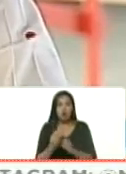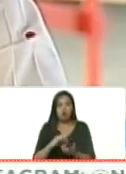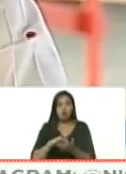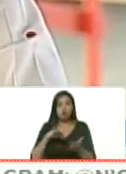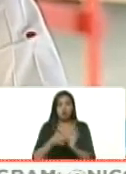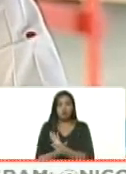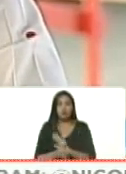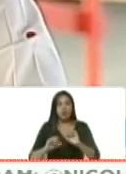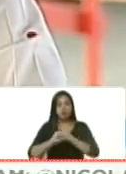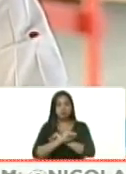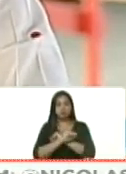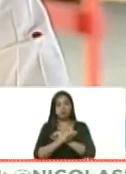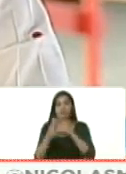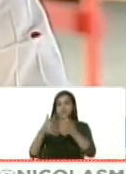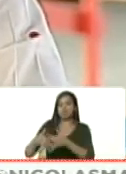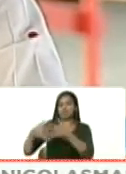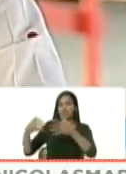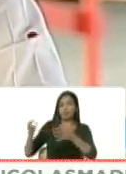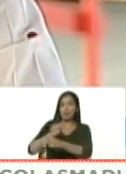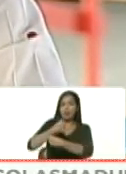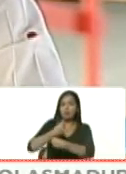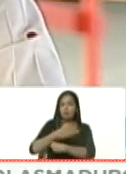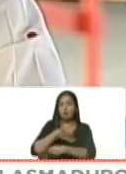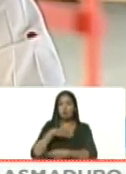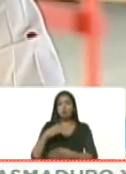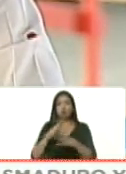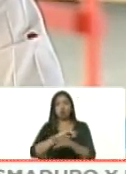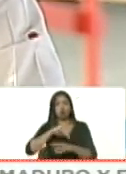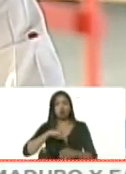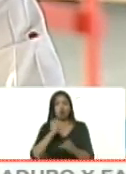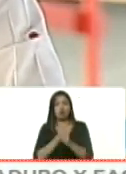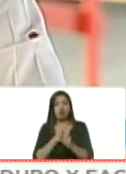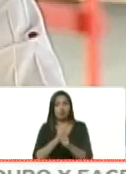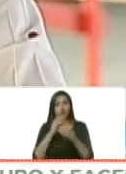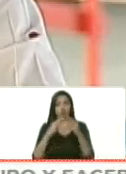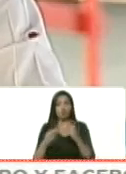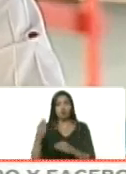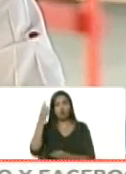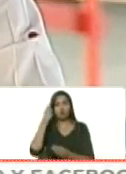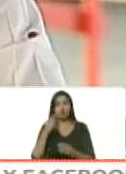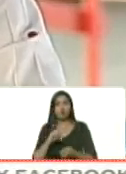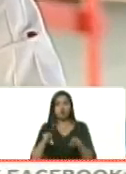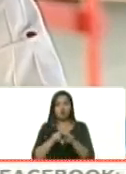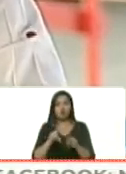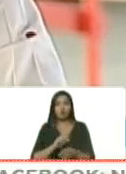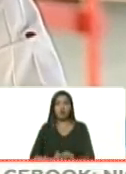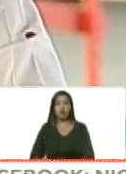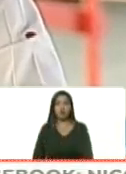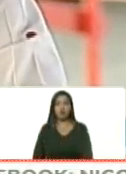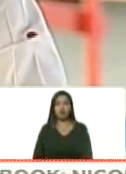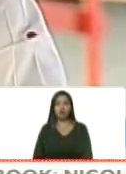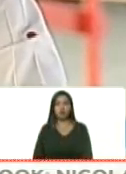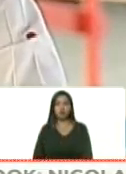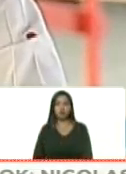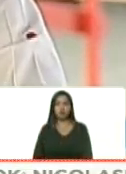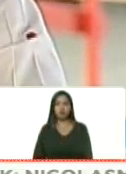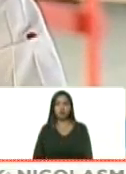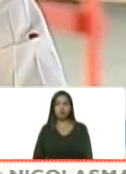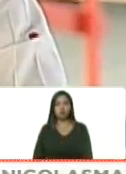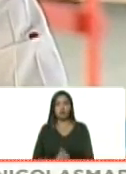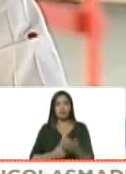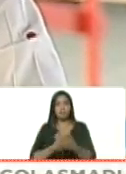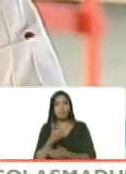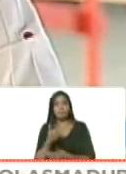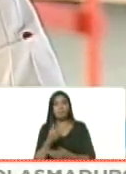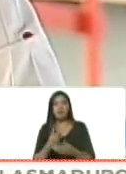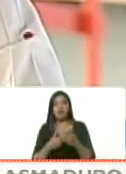imperialismo. Así y ahí es. Estamos trabajando día y noche para eso, yo, presidente. Quería hacerle esa salvedad. Ese es el espíritu con el cual está trabajando la gran misión transporte y